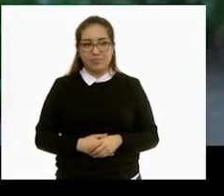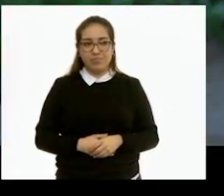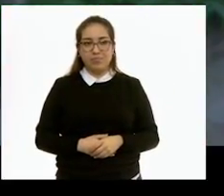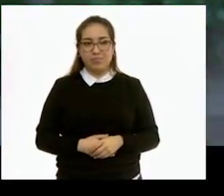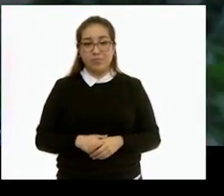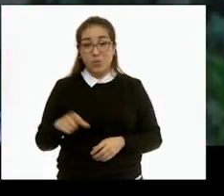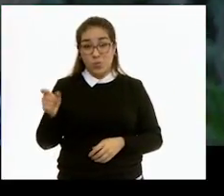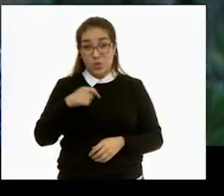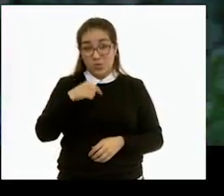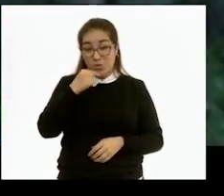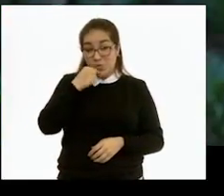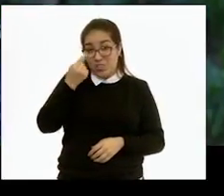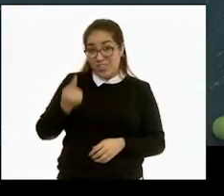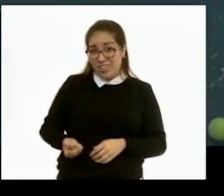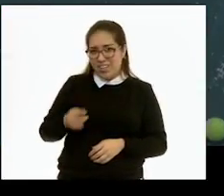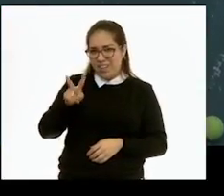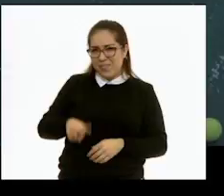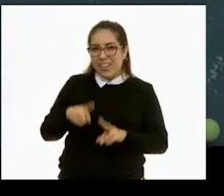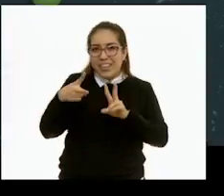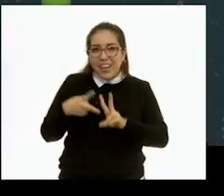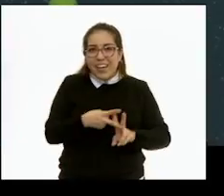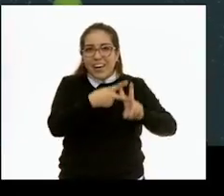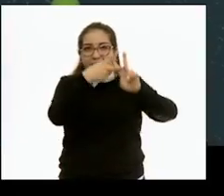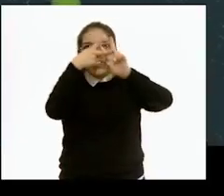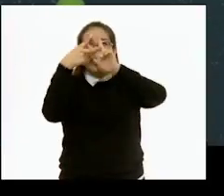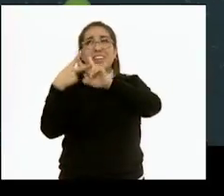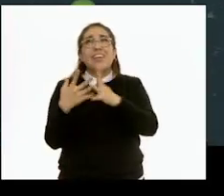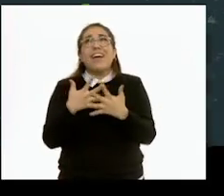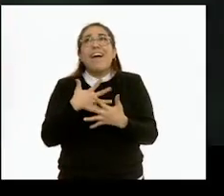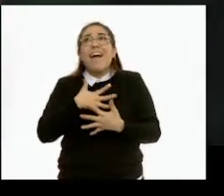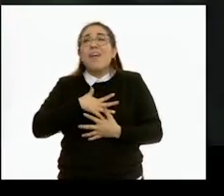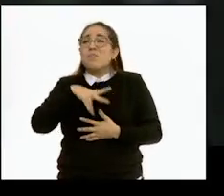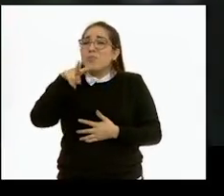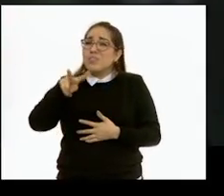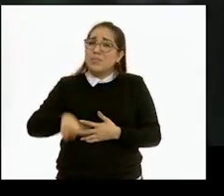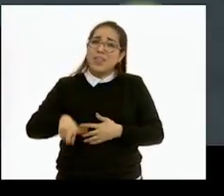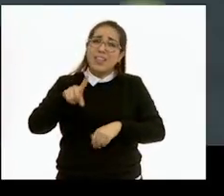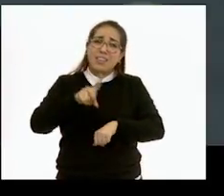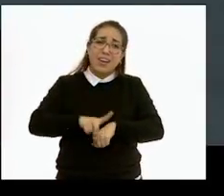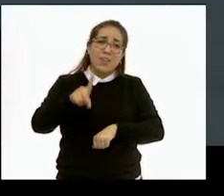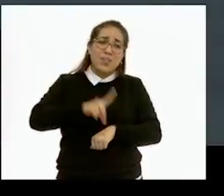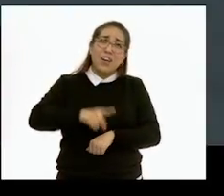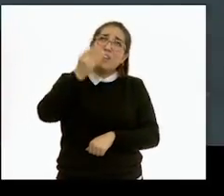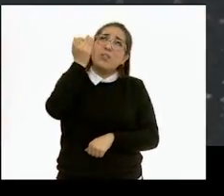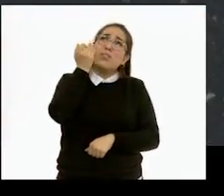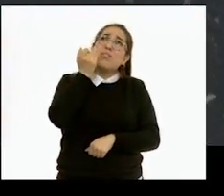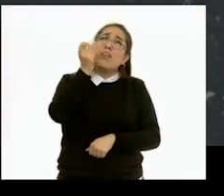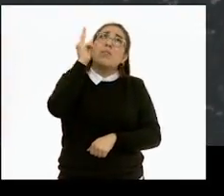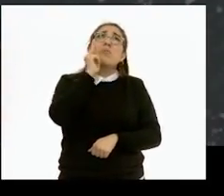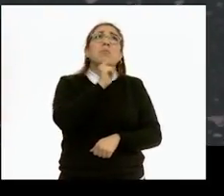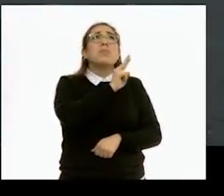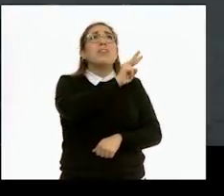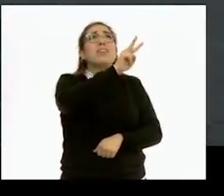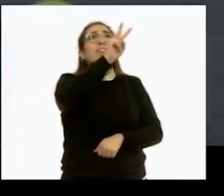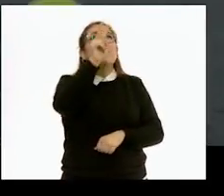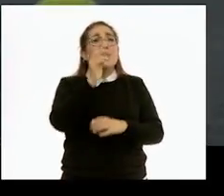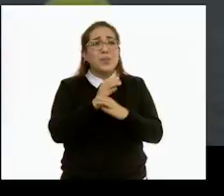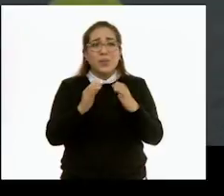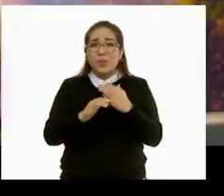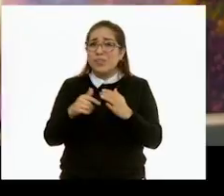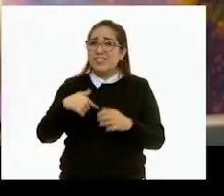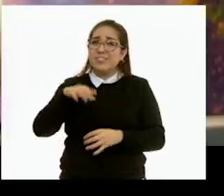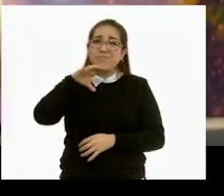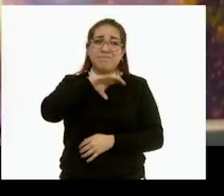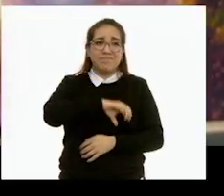Cuando era pequeña, creía que las estrellas serían mi pasión y pasaba horas viendo al espacio y todo lo que aún había por